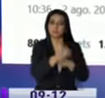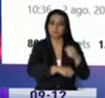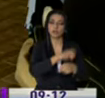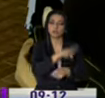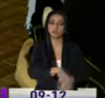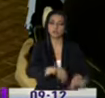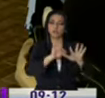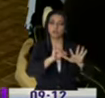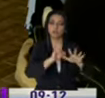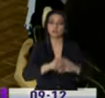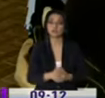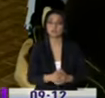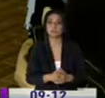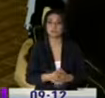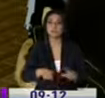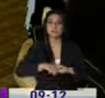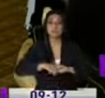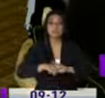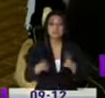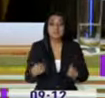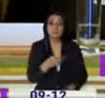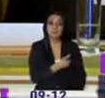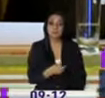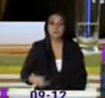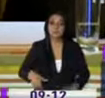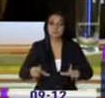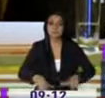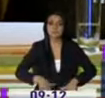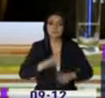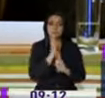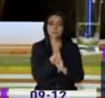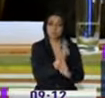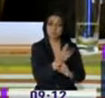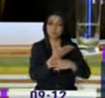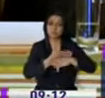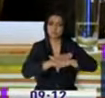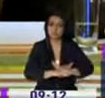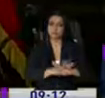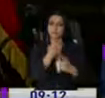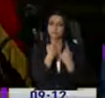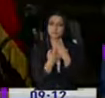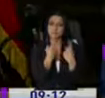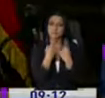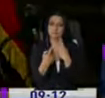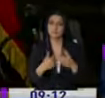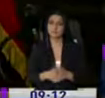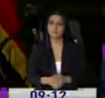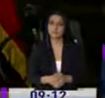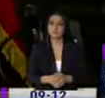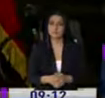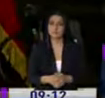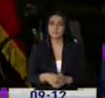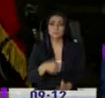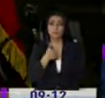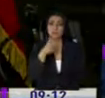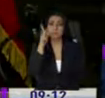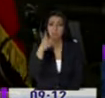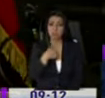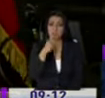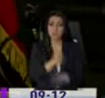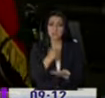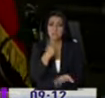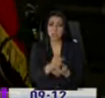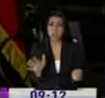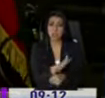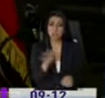2006. Pero esto fue respondido por el presidente Lenín Moreno, quien defendió su llamado al diálogo. Porque no me creo dueño de la verdad absoluta